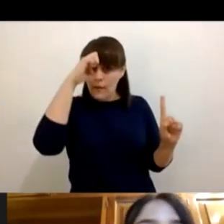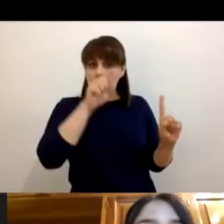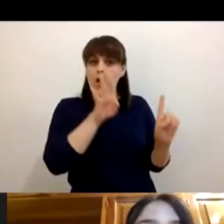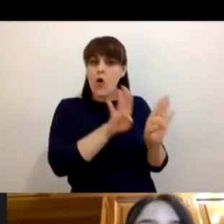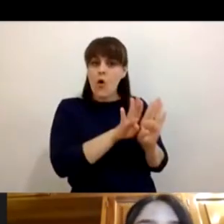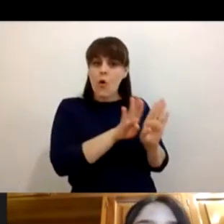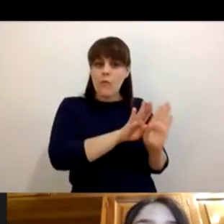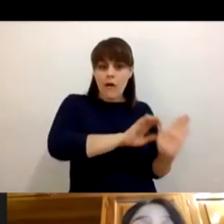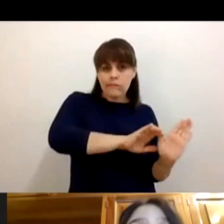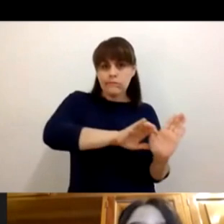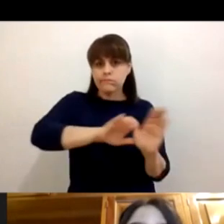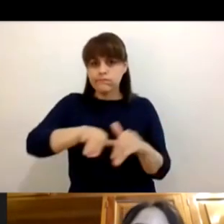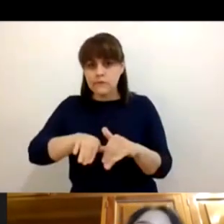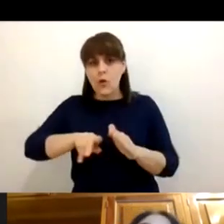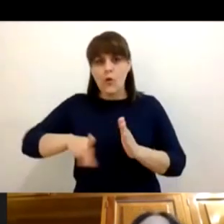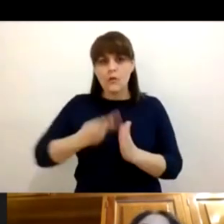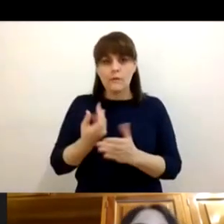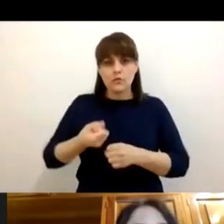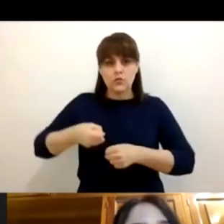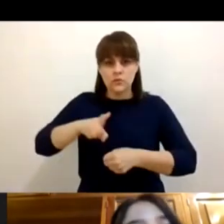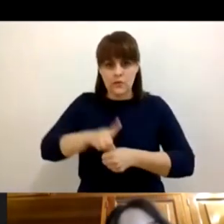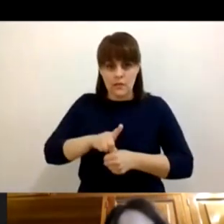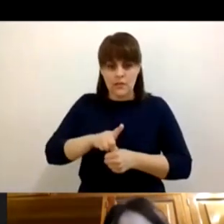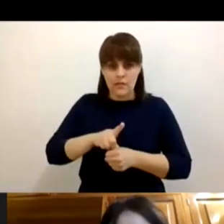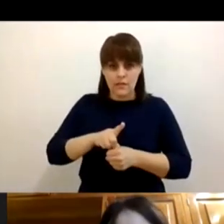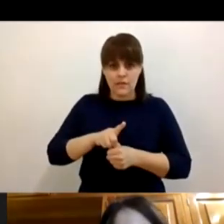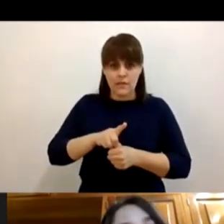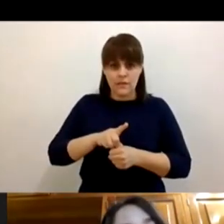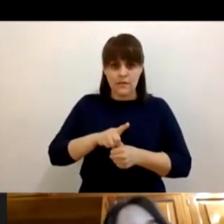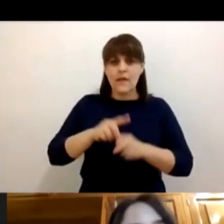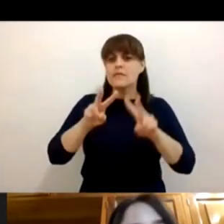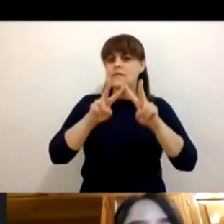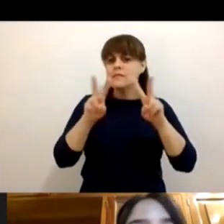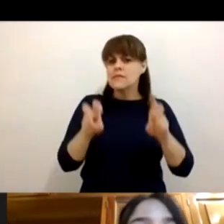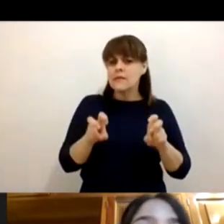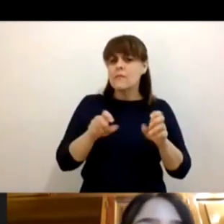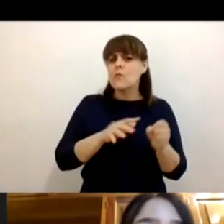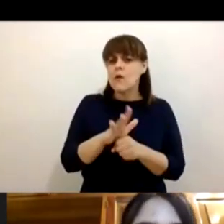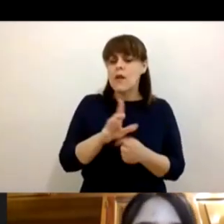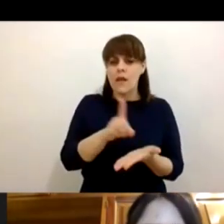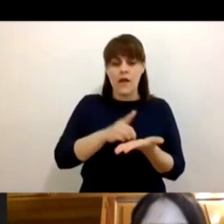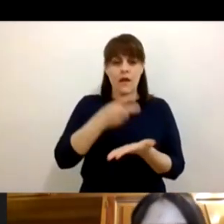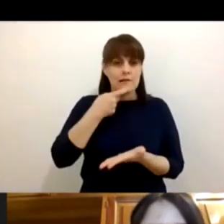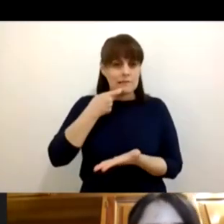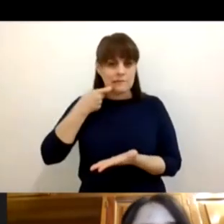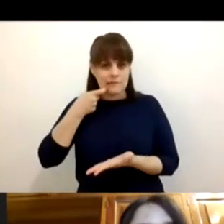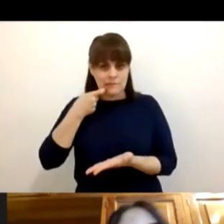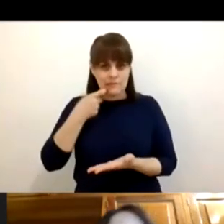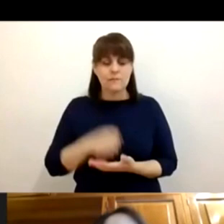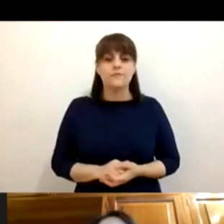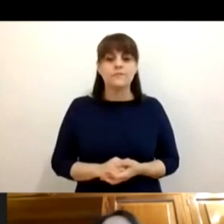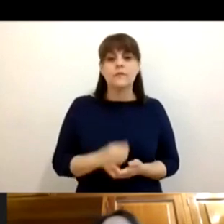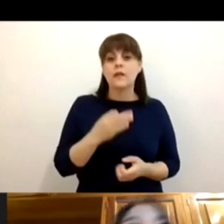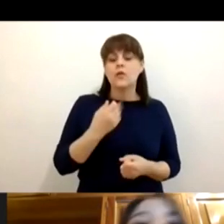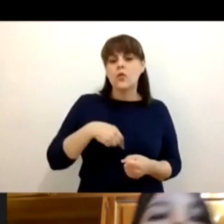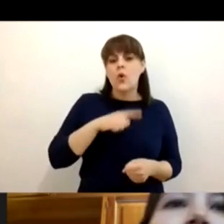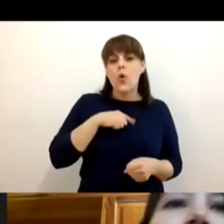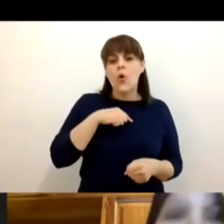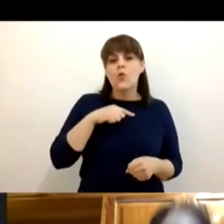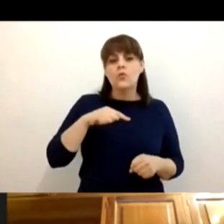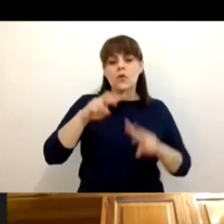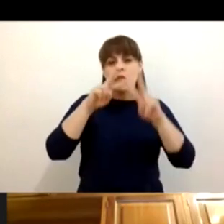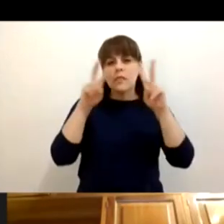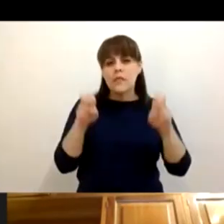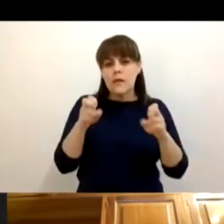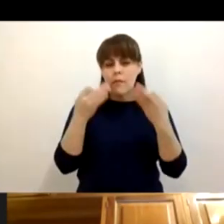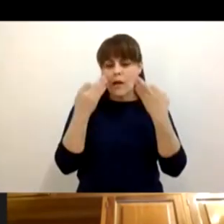reinserción social y, bueno, cruzando el tema de adicciones, ¿no? Entonces, bueno, antes de pasar al testimonio, un poco,